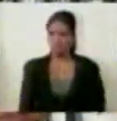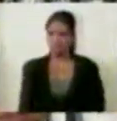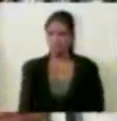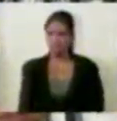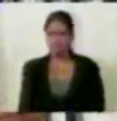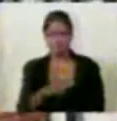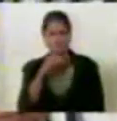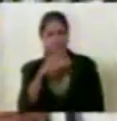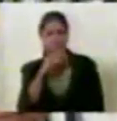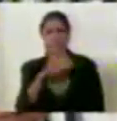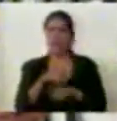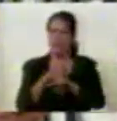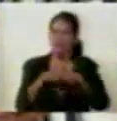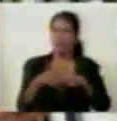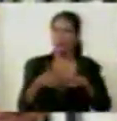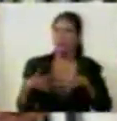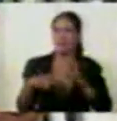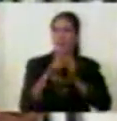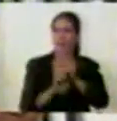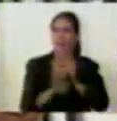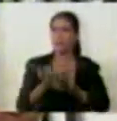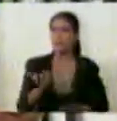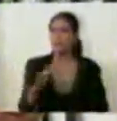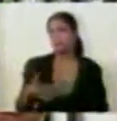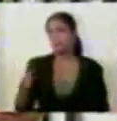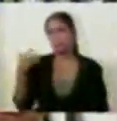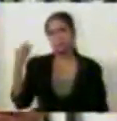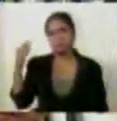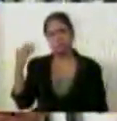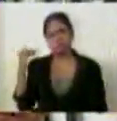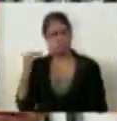Se molesta si ellos querían una Asamblea Nacional Constituyente hace